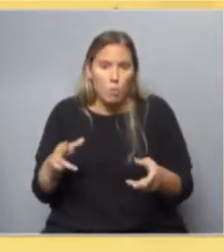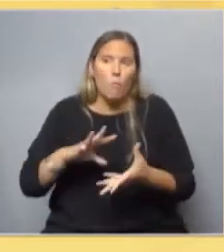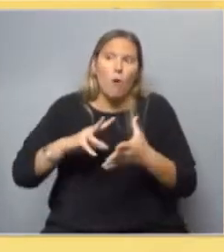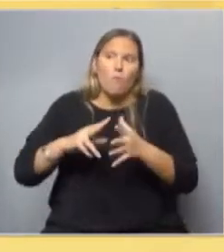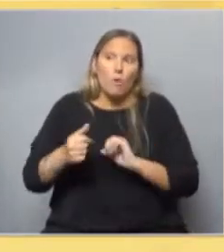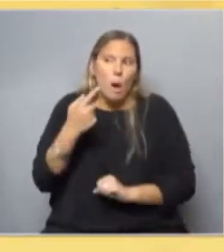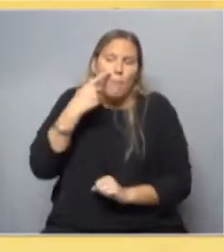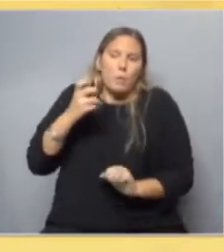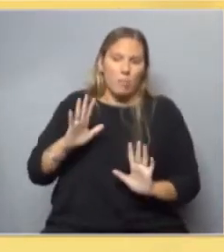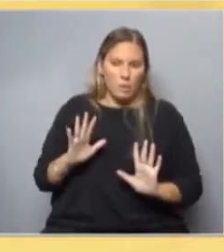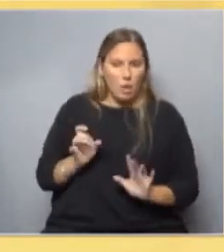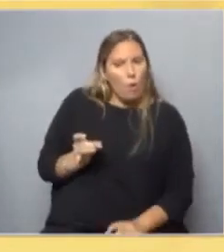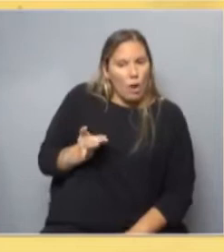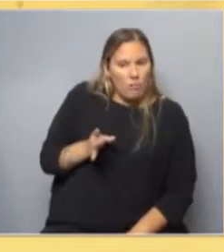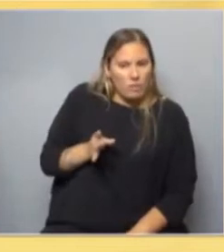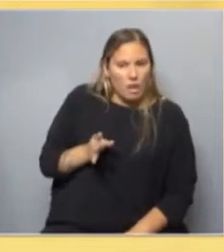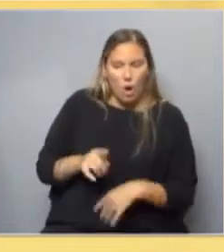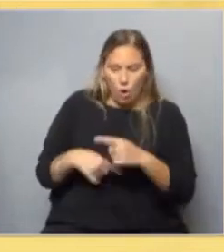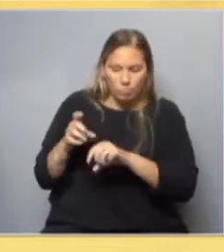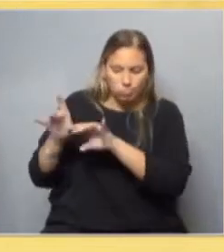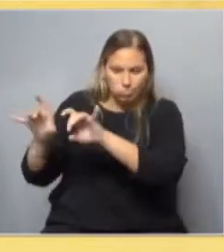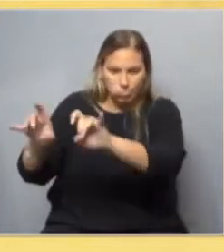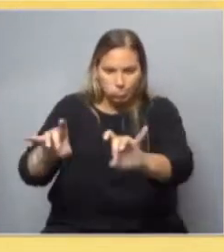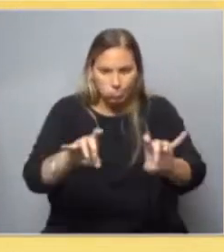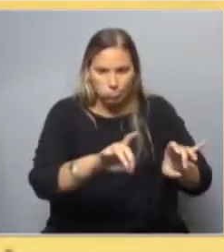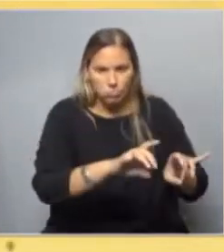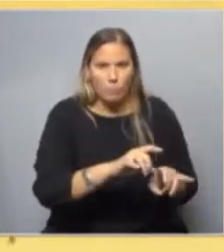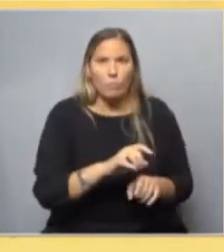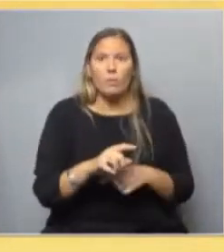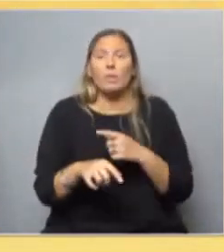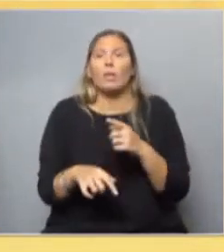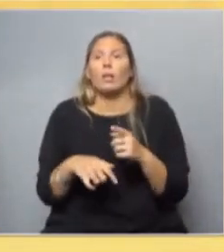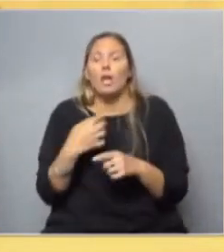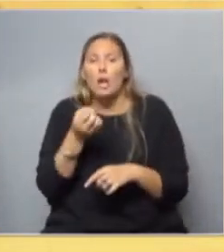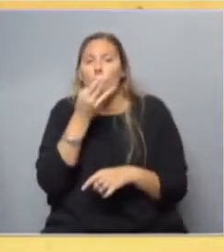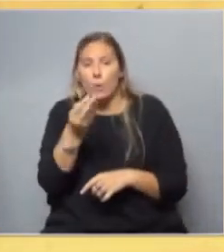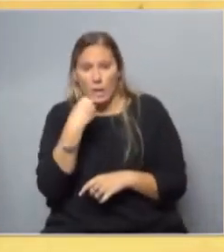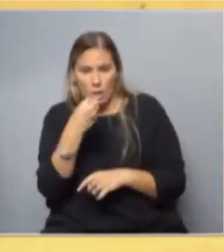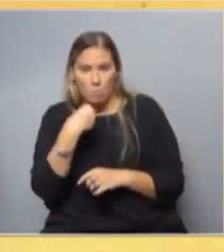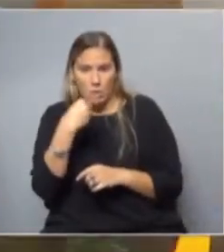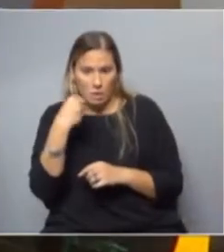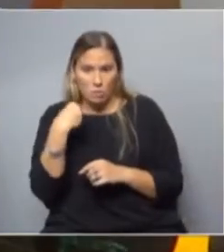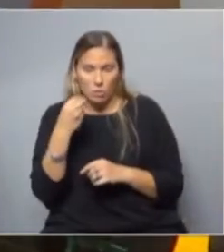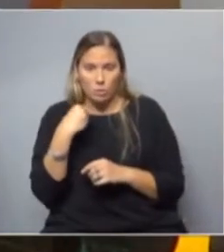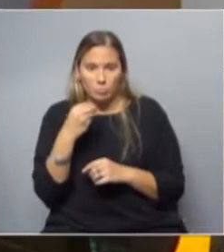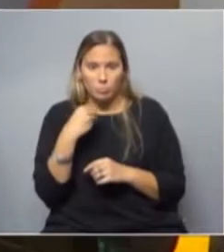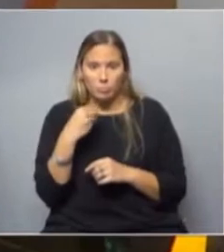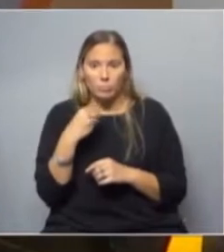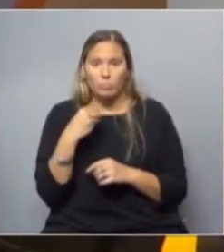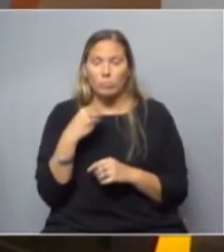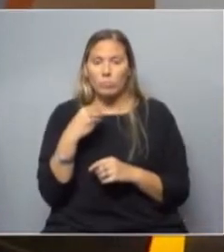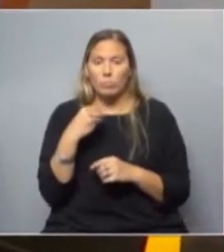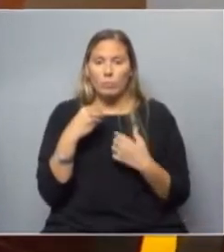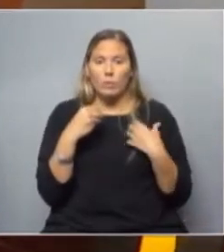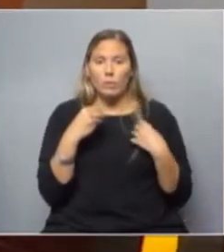de evitar, ¿no?, que se siga expandiendo. Después, bueno, la buena alimentación, ¿no?